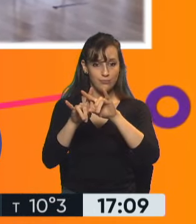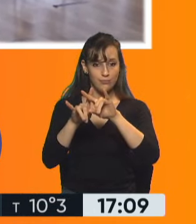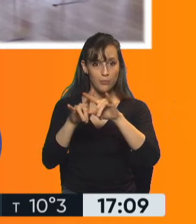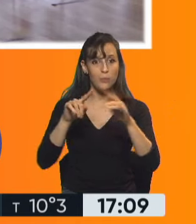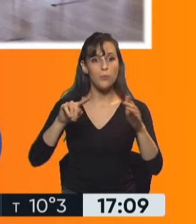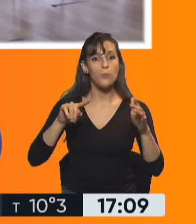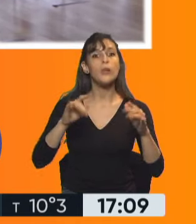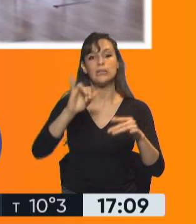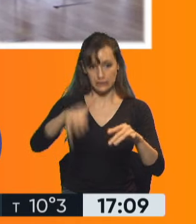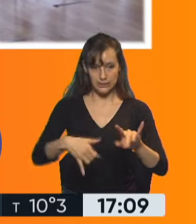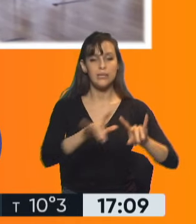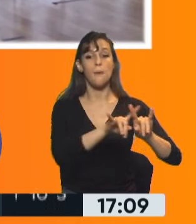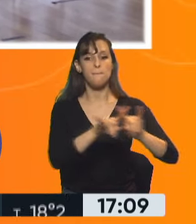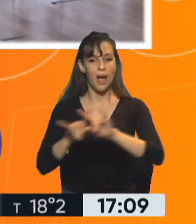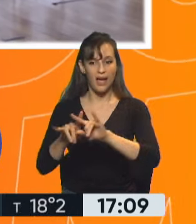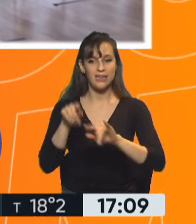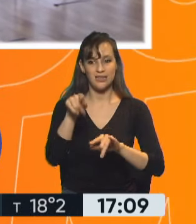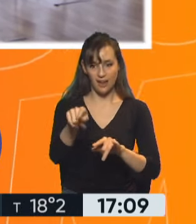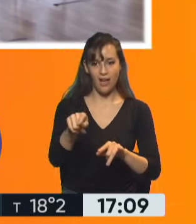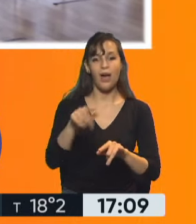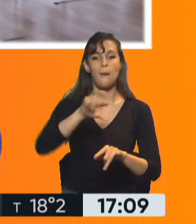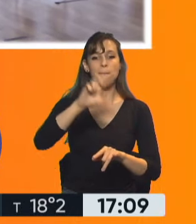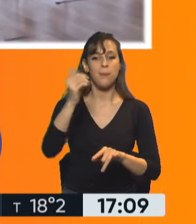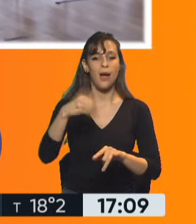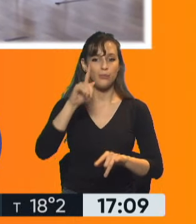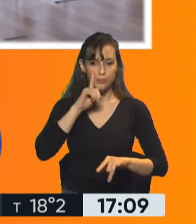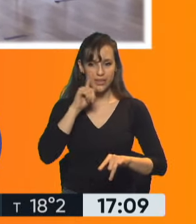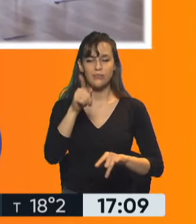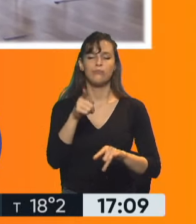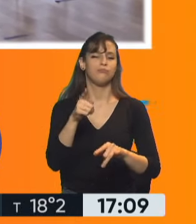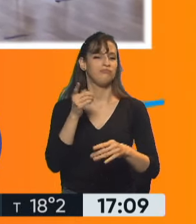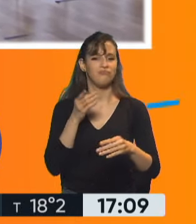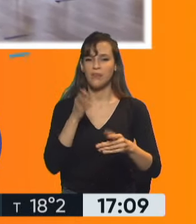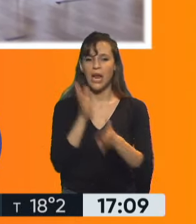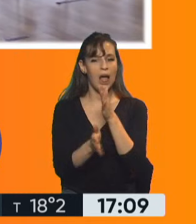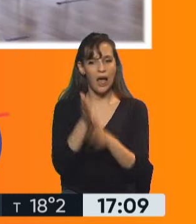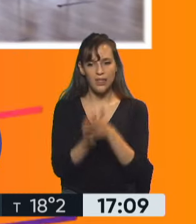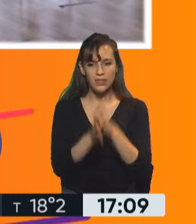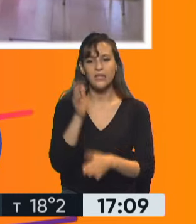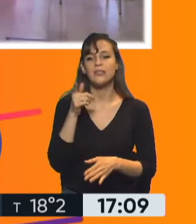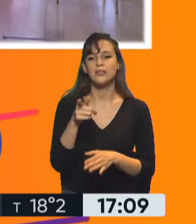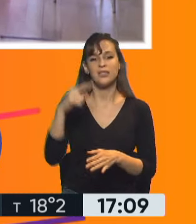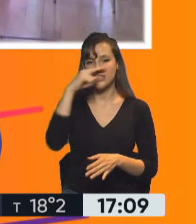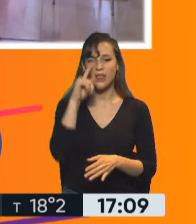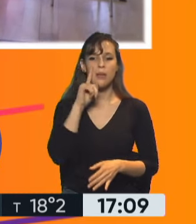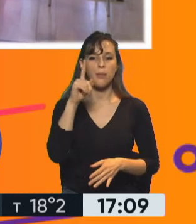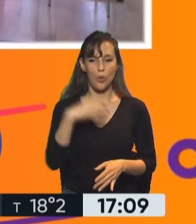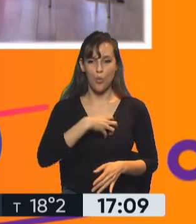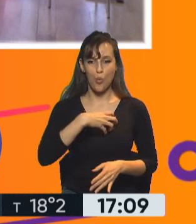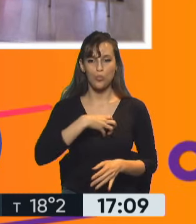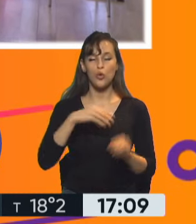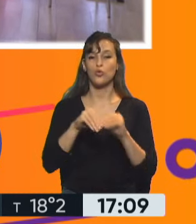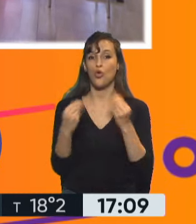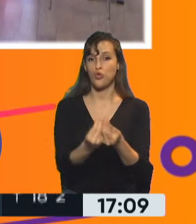apami.org. Exacto, en nuestra página pueden entrar y se inscriben y es gratis. Cuando quieran, hay cupos para todos, son 7.000 cursos, así que hay lugar para todos.